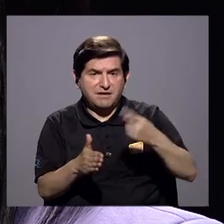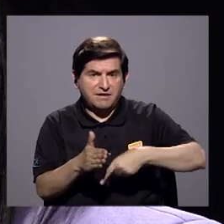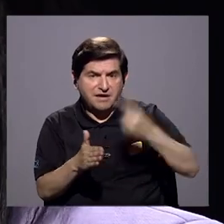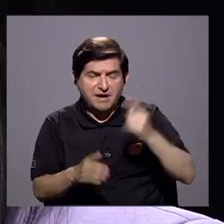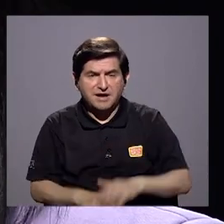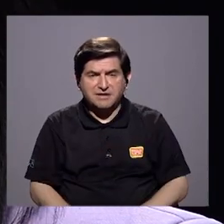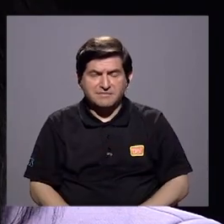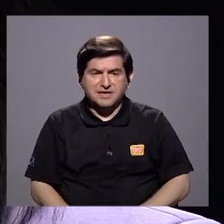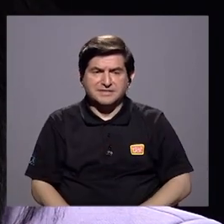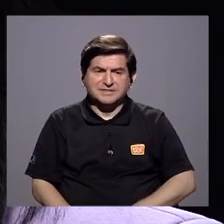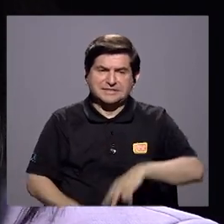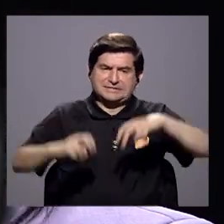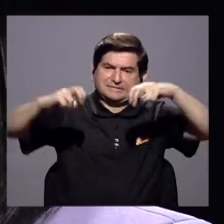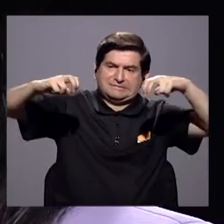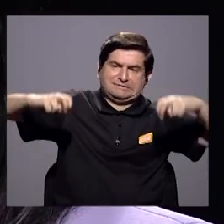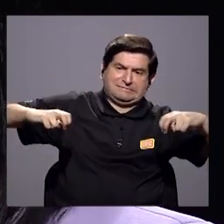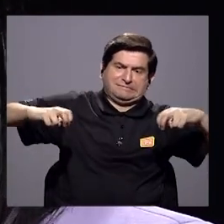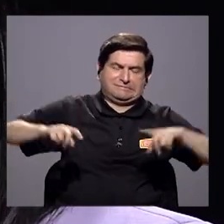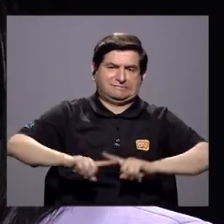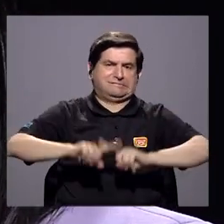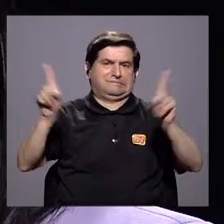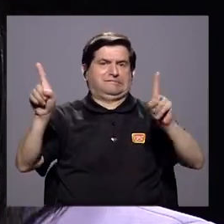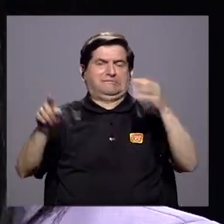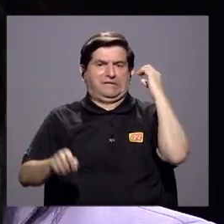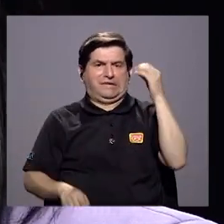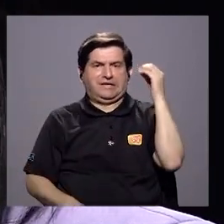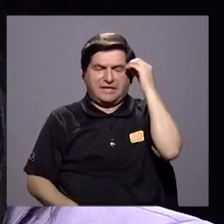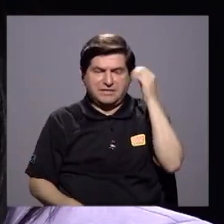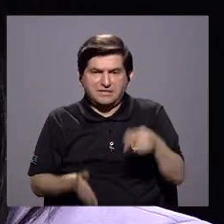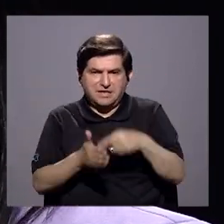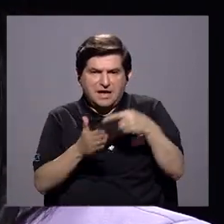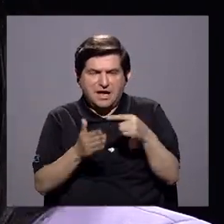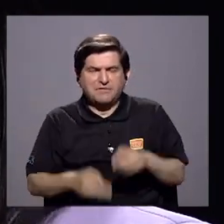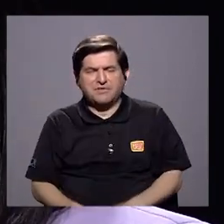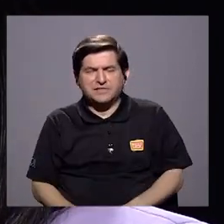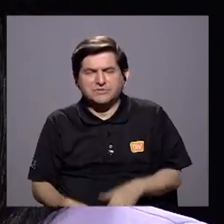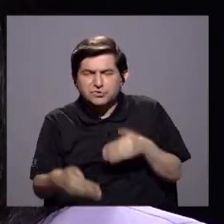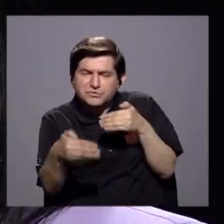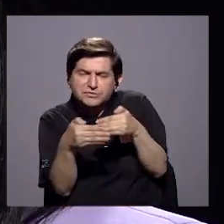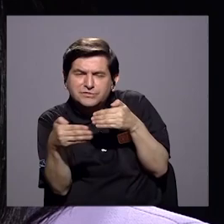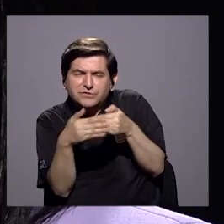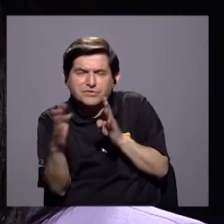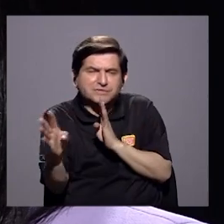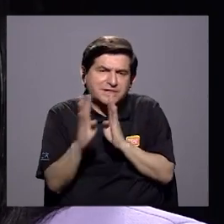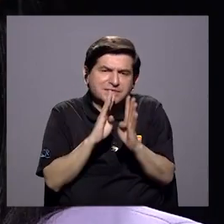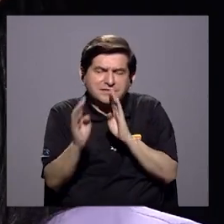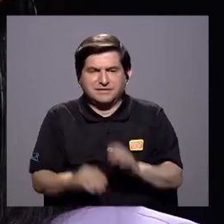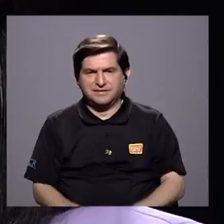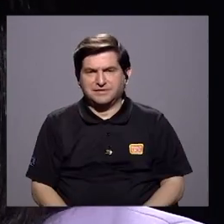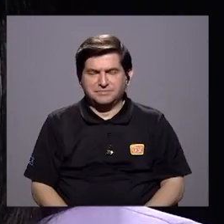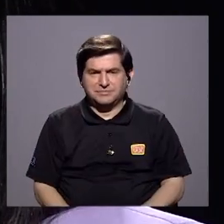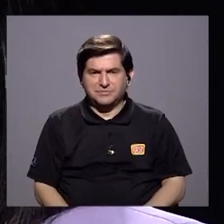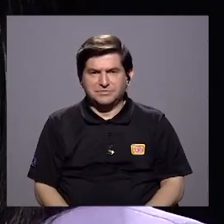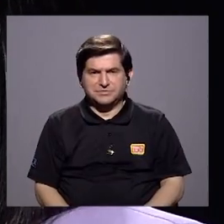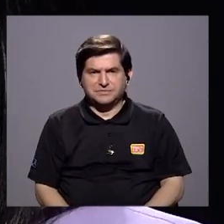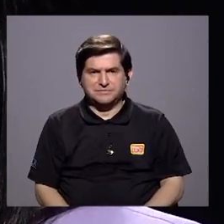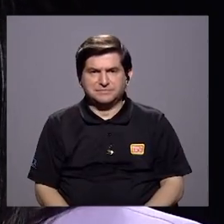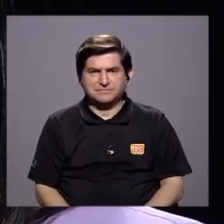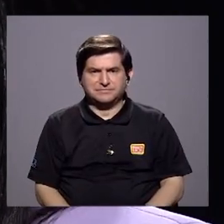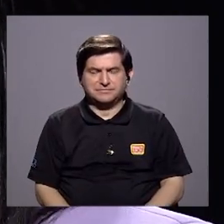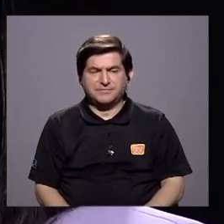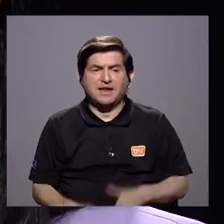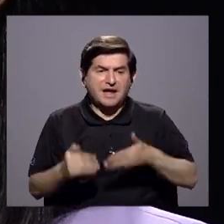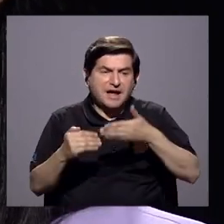estamos uno en una acera de un lado, el otro en otra acera, a veces nos podemos acercar al medio de la calle para conversar, me refiero temáticamente